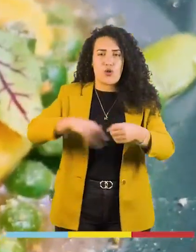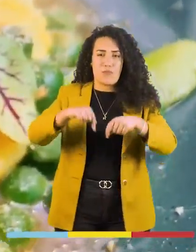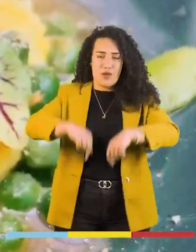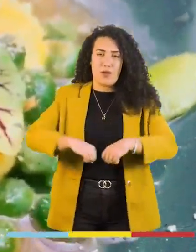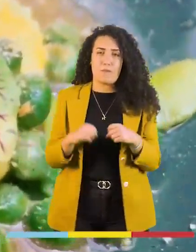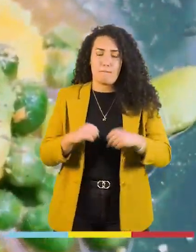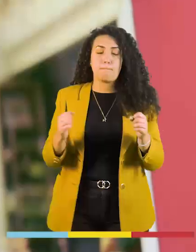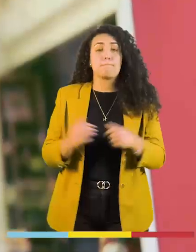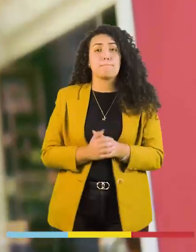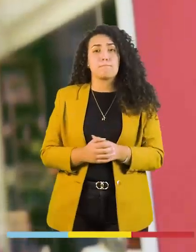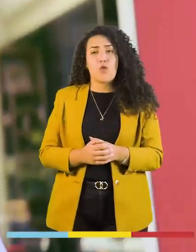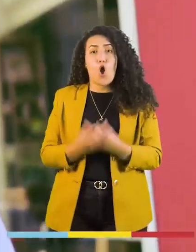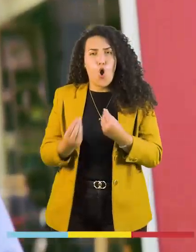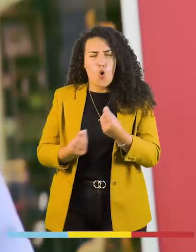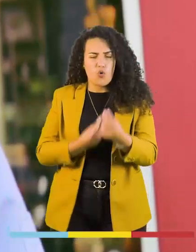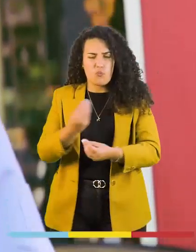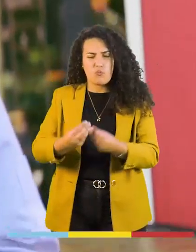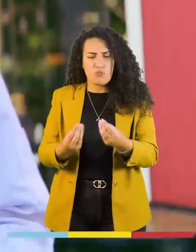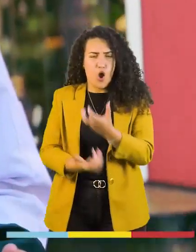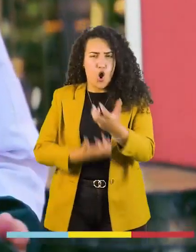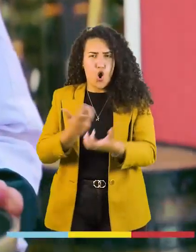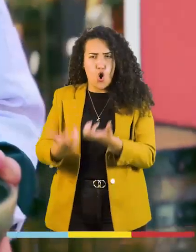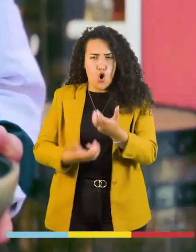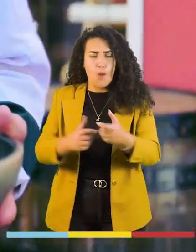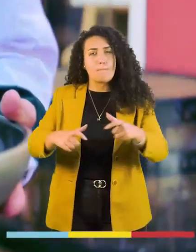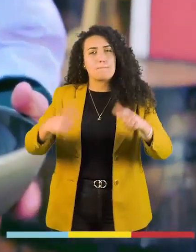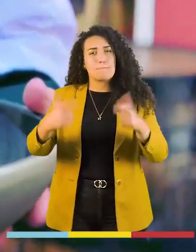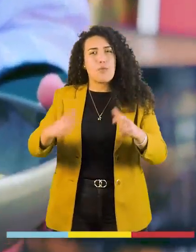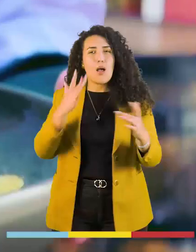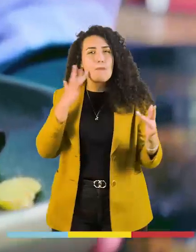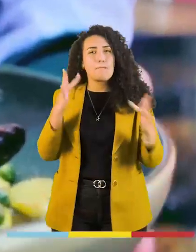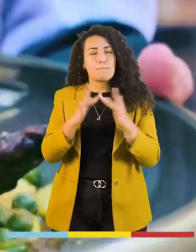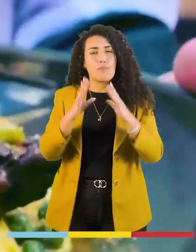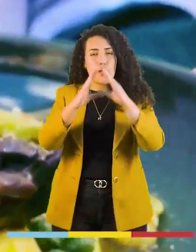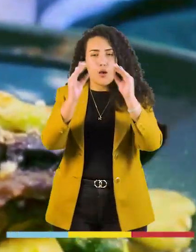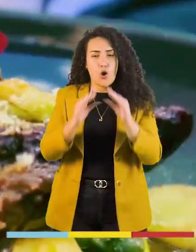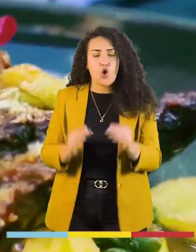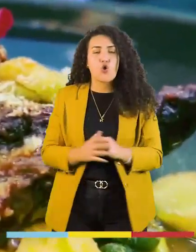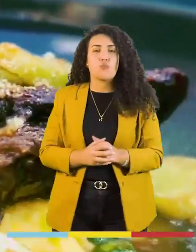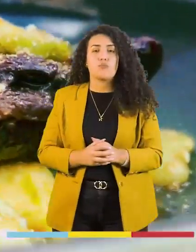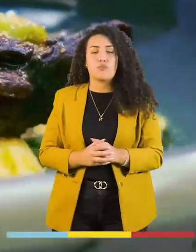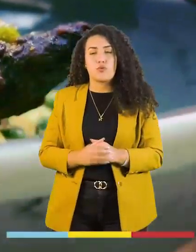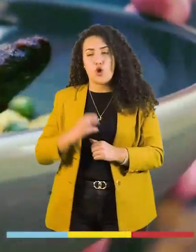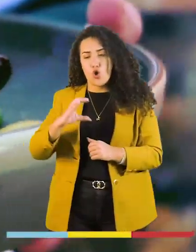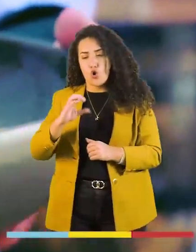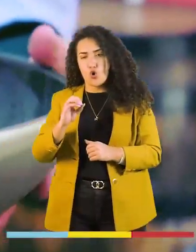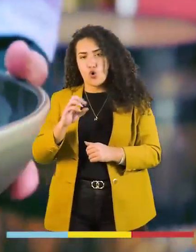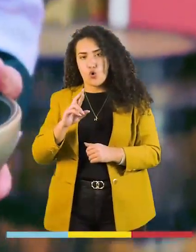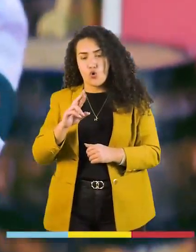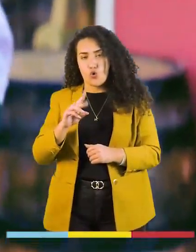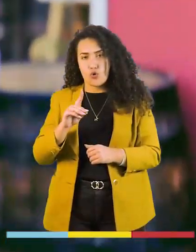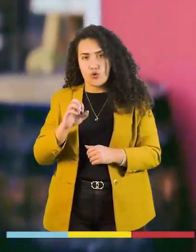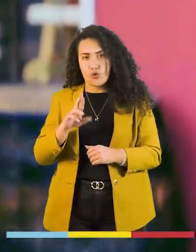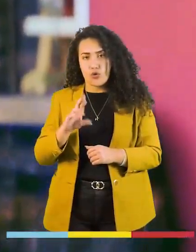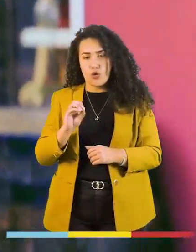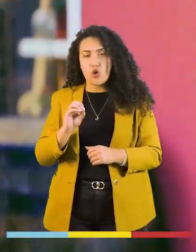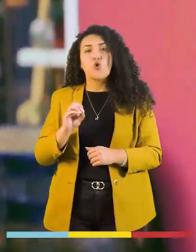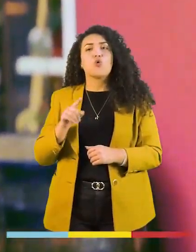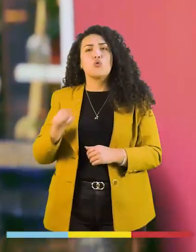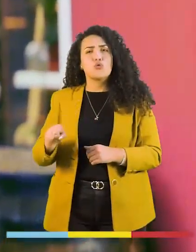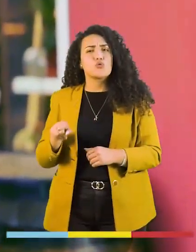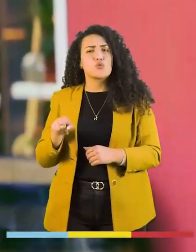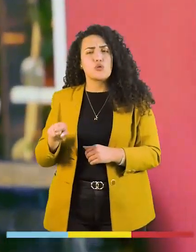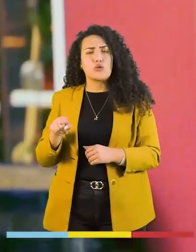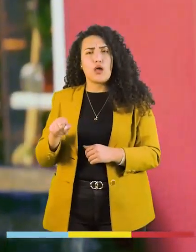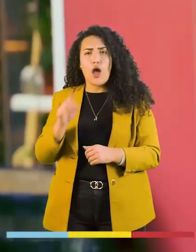para compartir en familia, que es el cordero sesquileño. Es un plato galardonado a nivel nacional como uno de los mejores